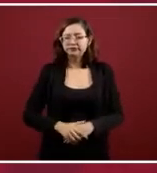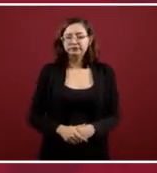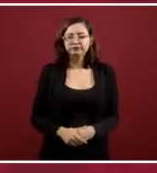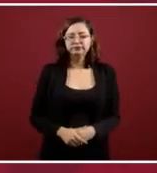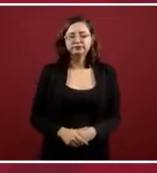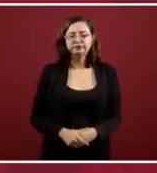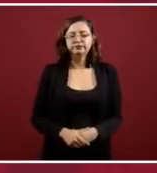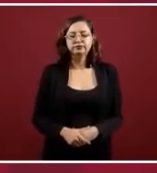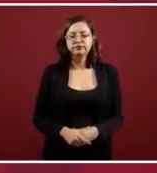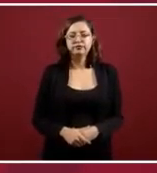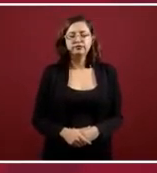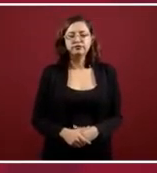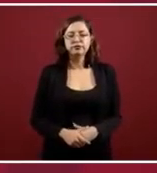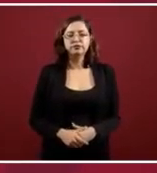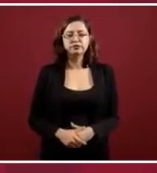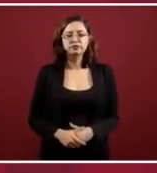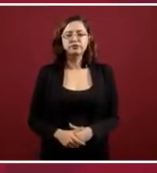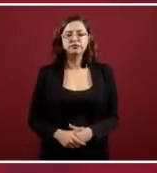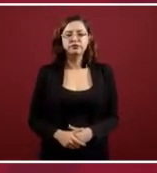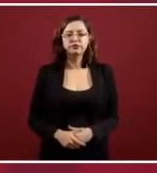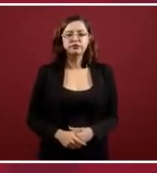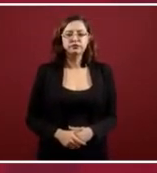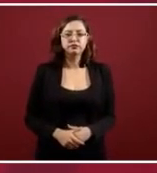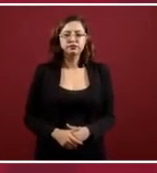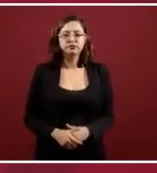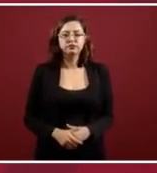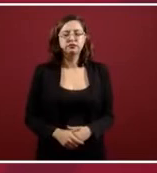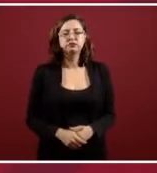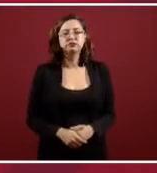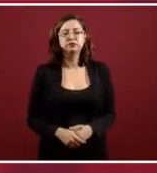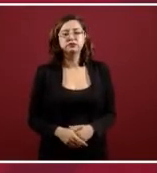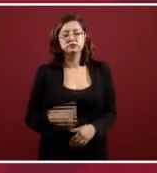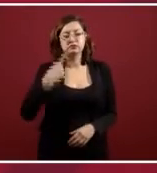Y consideramos que